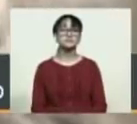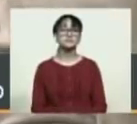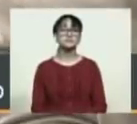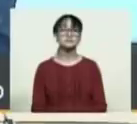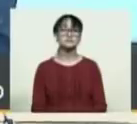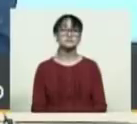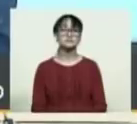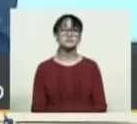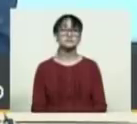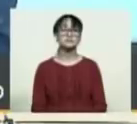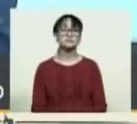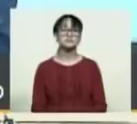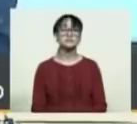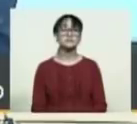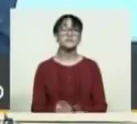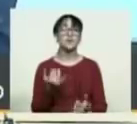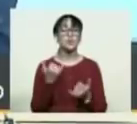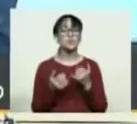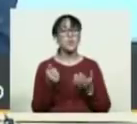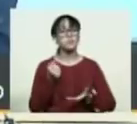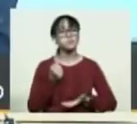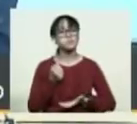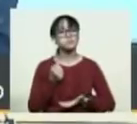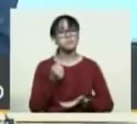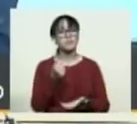por último, el bono